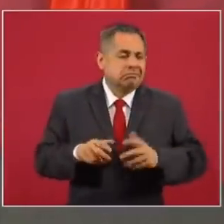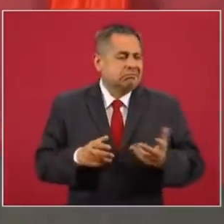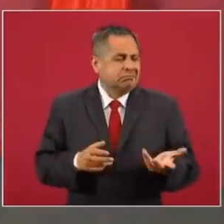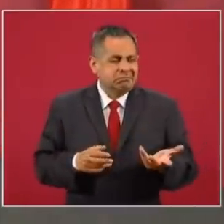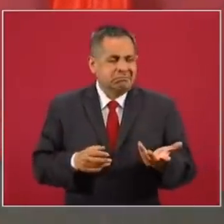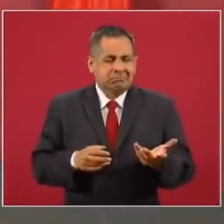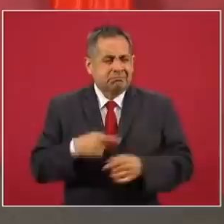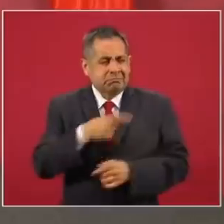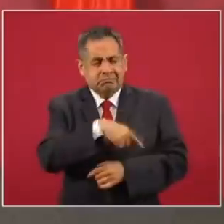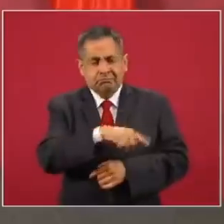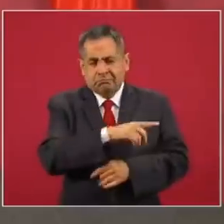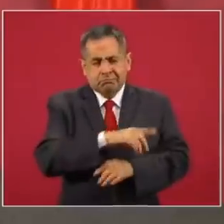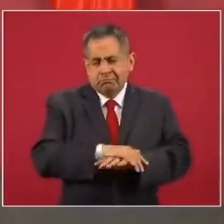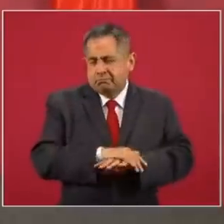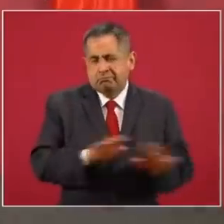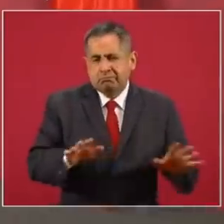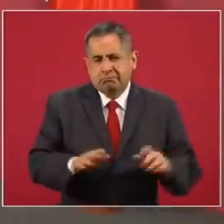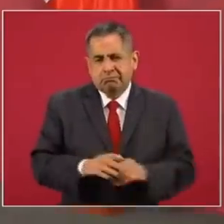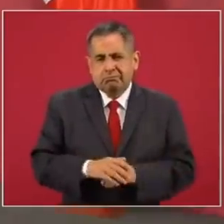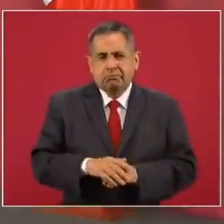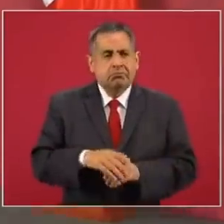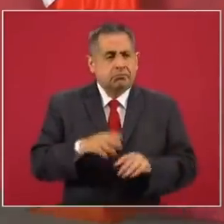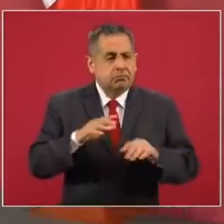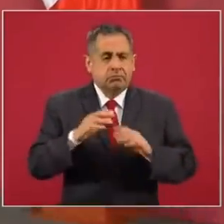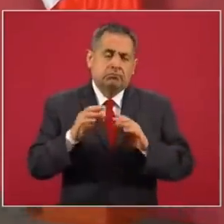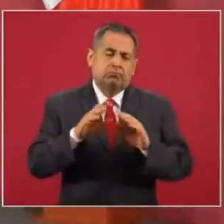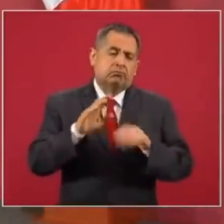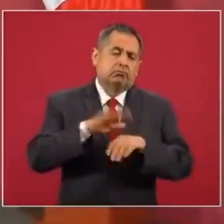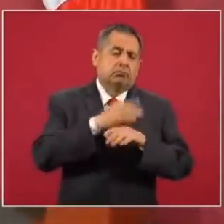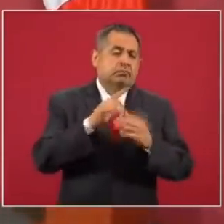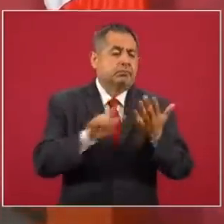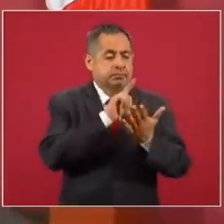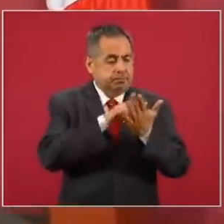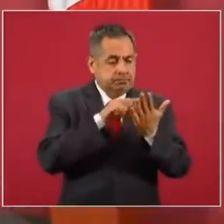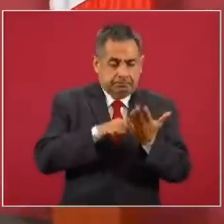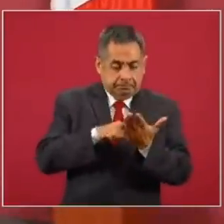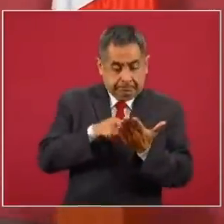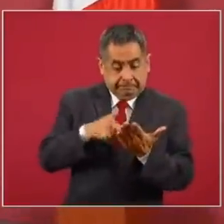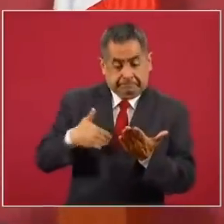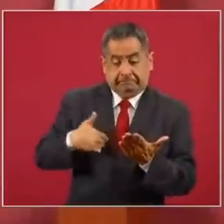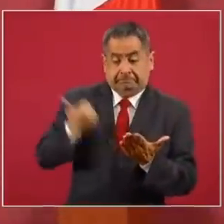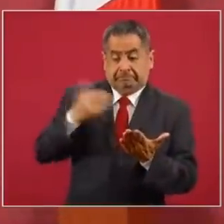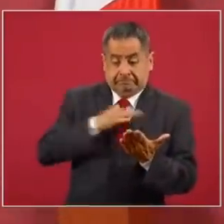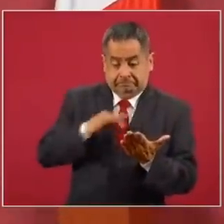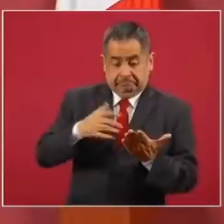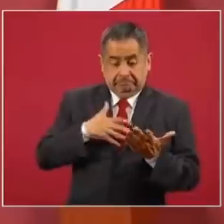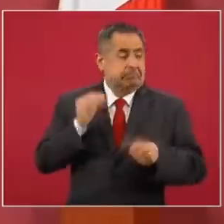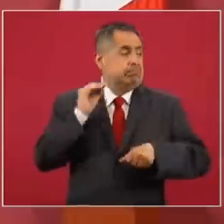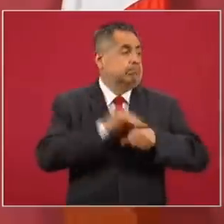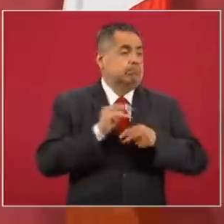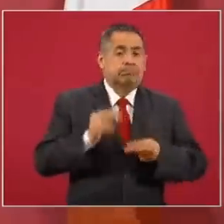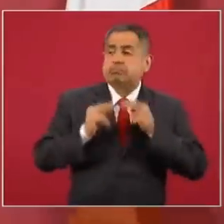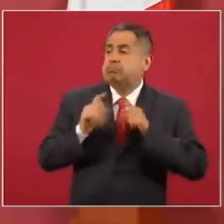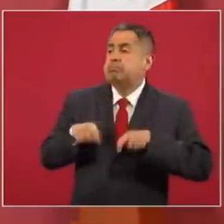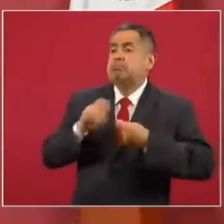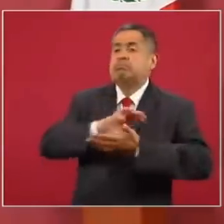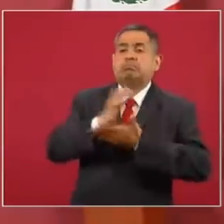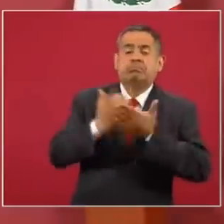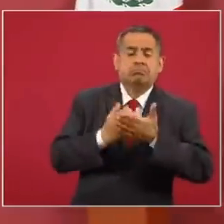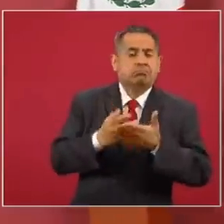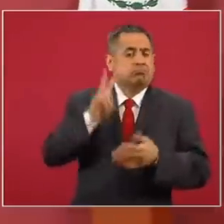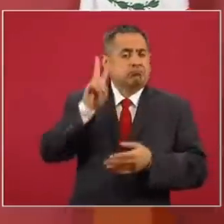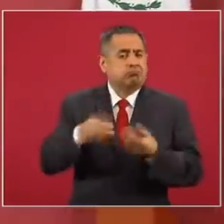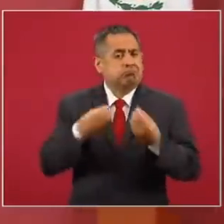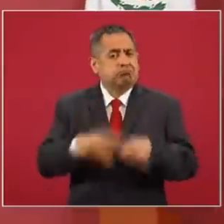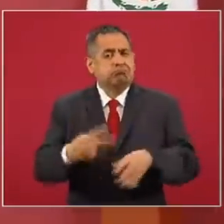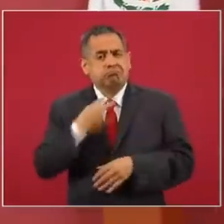de todos estos mecanismos de contratación de trabajadores, y se afecta a